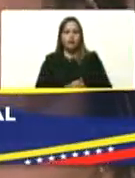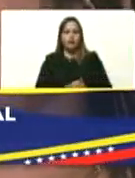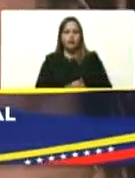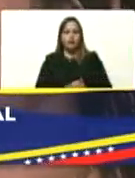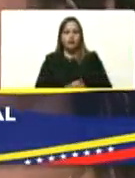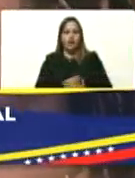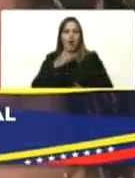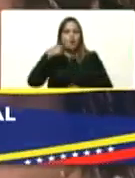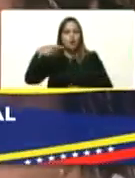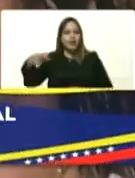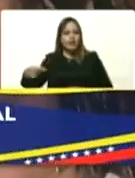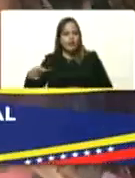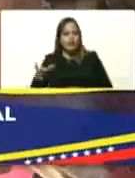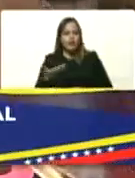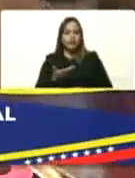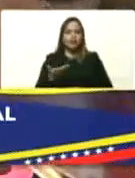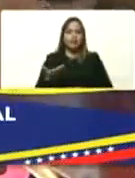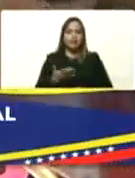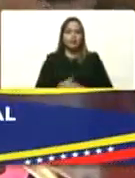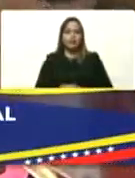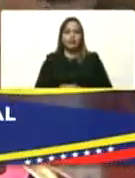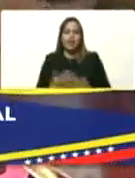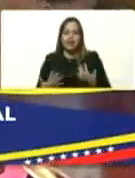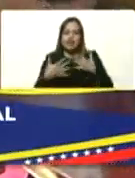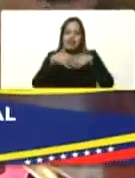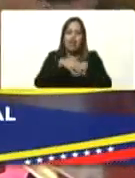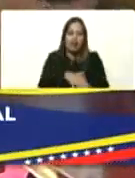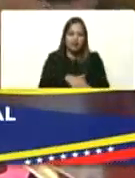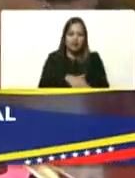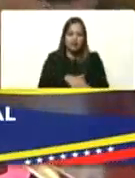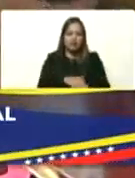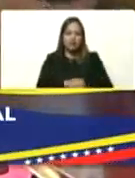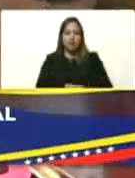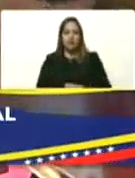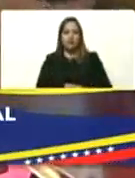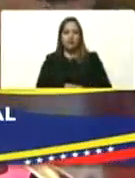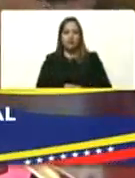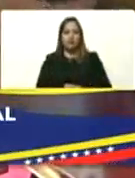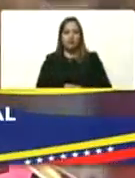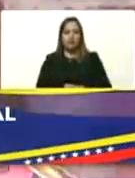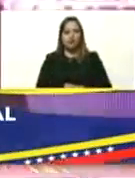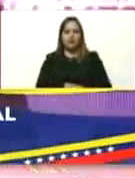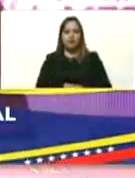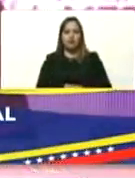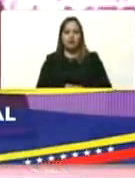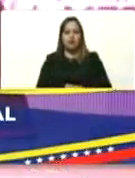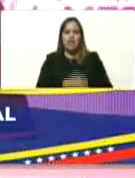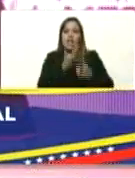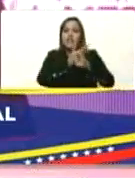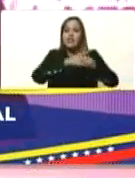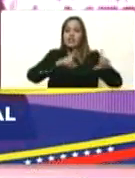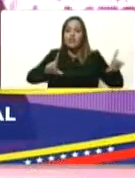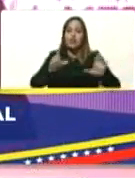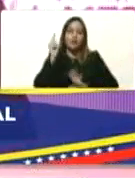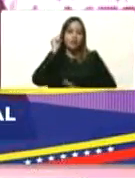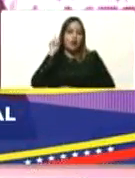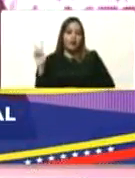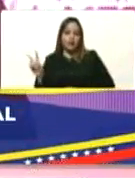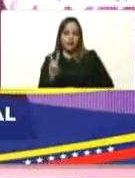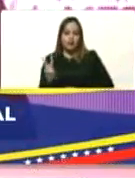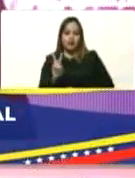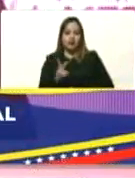una política integral e integradora, de liberación de la mujer